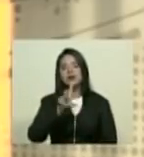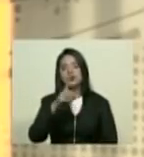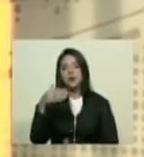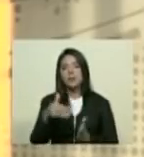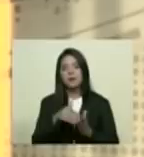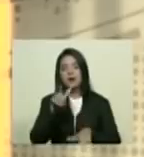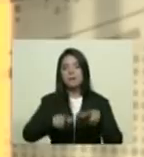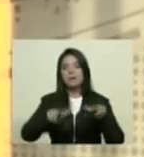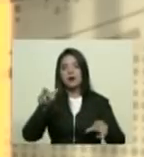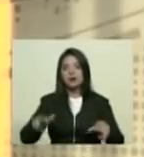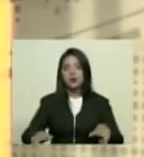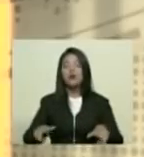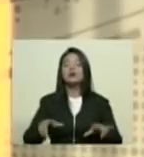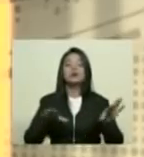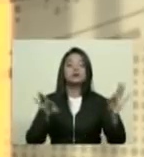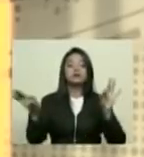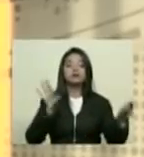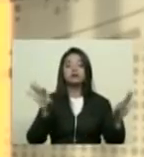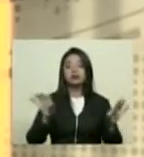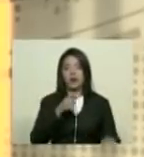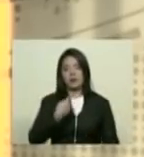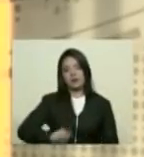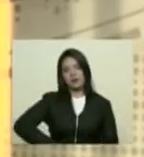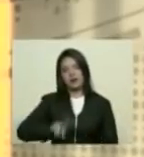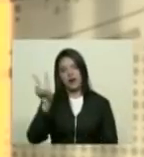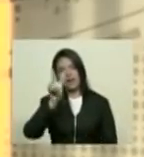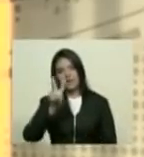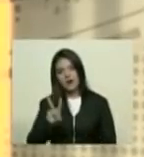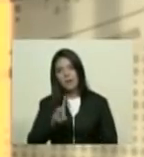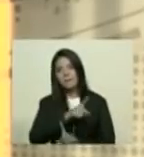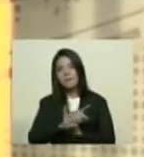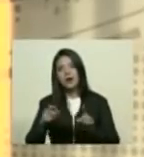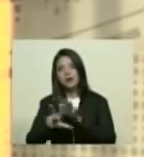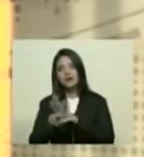20.531.539 personas quienes escogerán al presidente de la República, mientras que